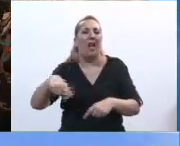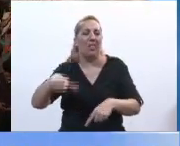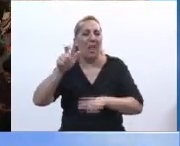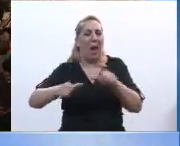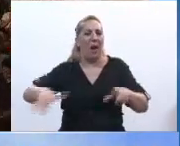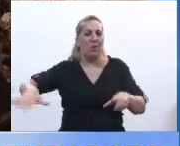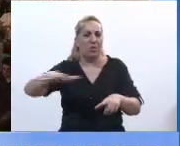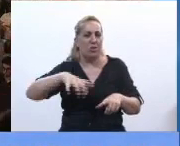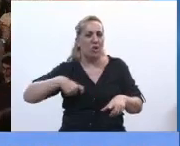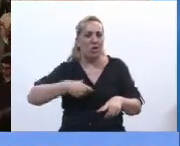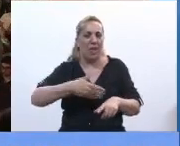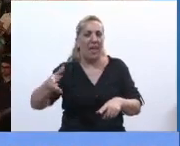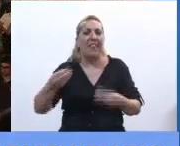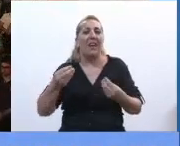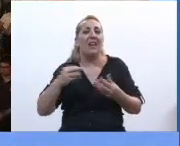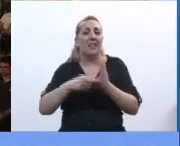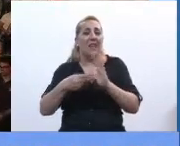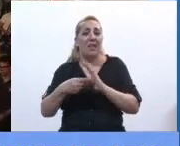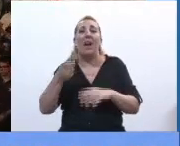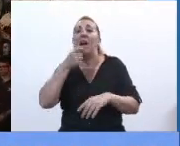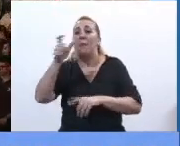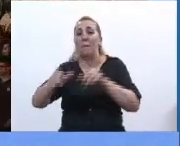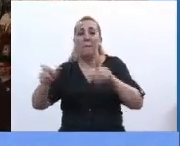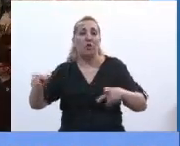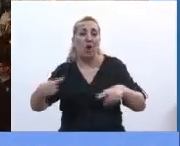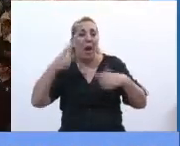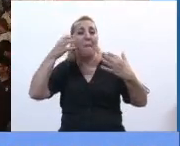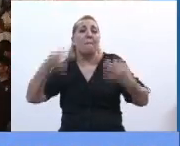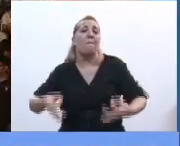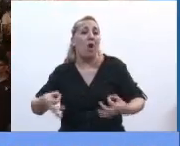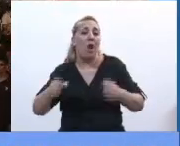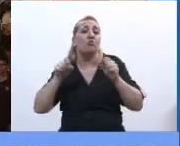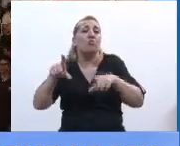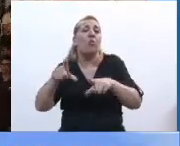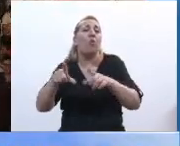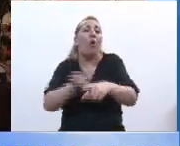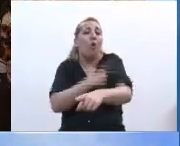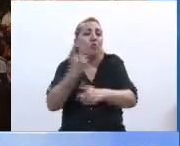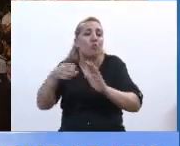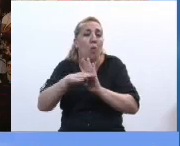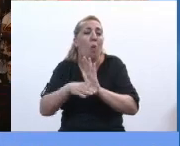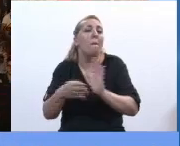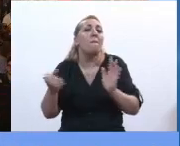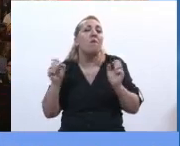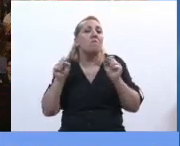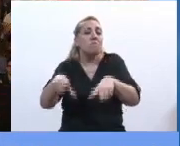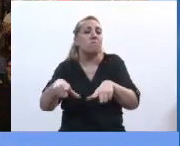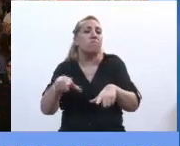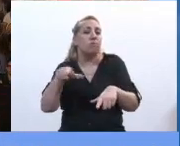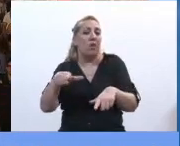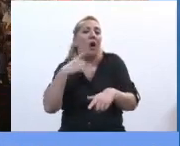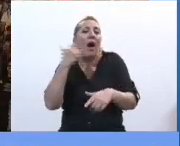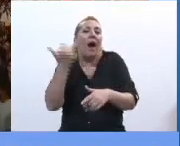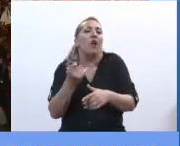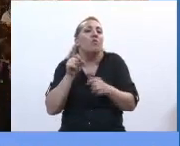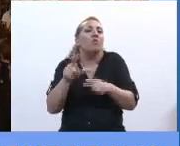es decir que la moralidad de una sociedad sus costumbres están en la base de la organización